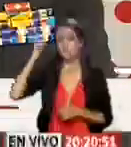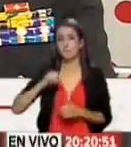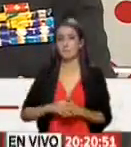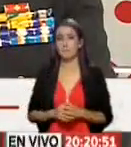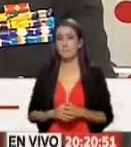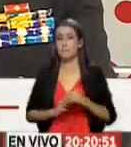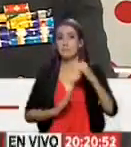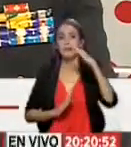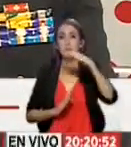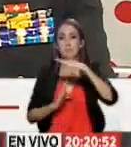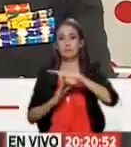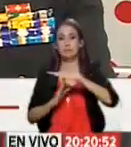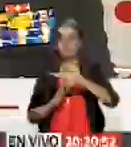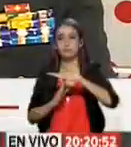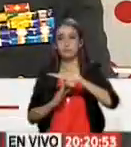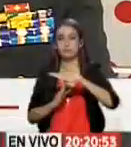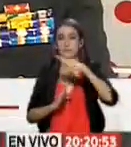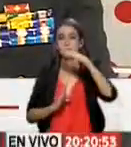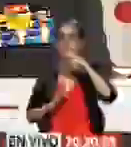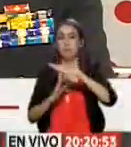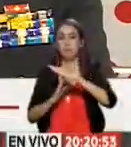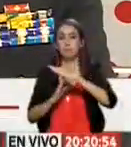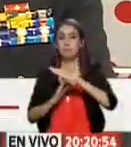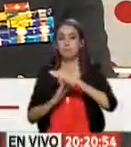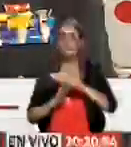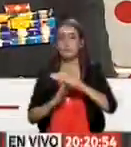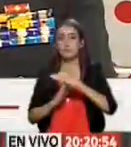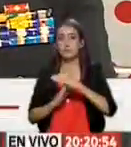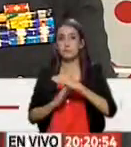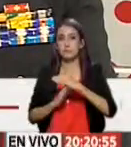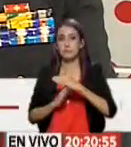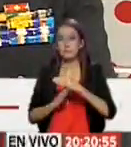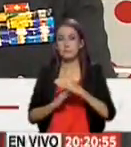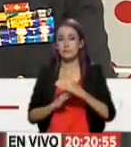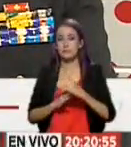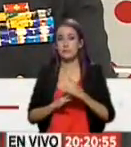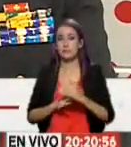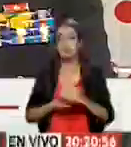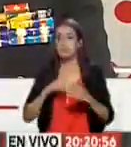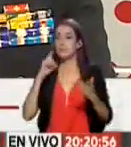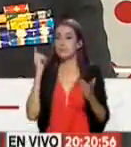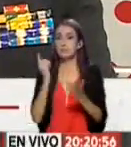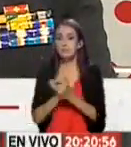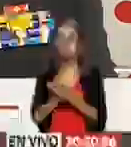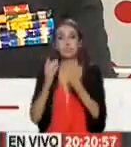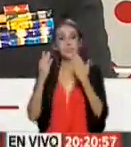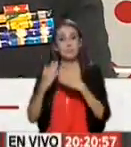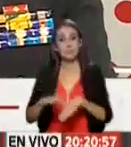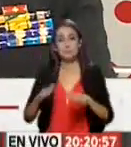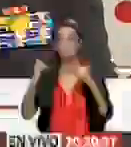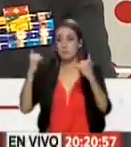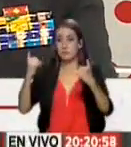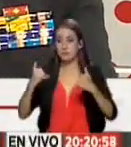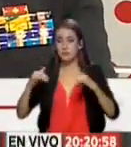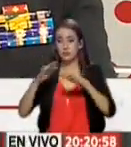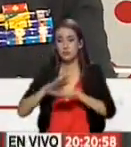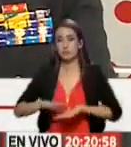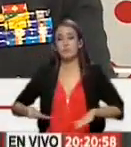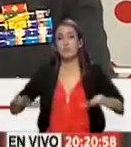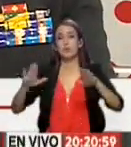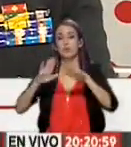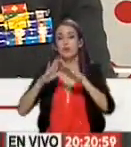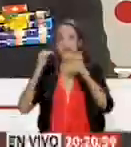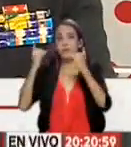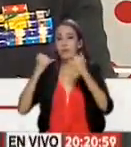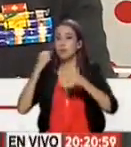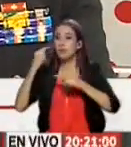por la paz, por una paz definitiva y por la cohesión nacional, de que cuando la patria